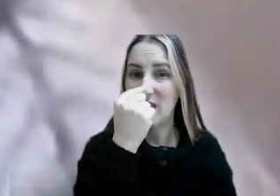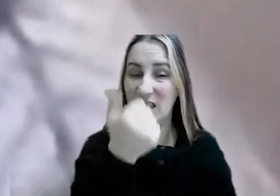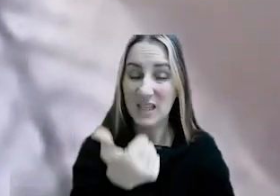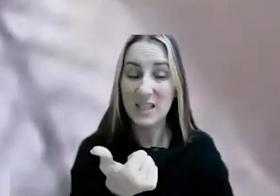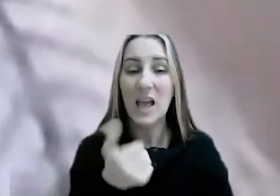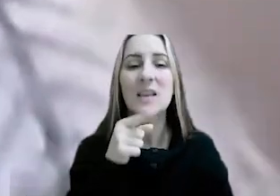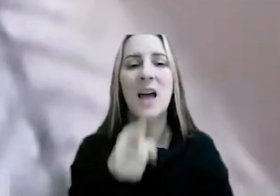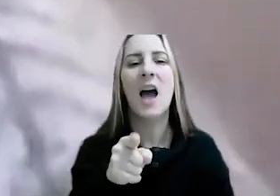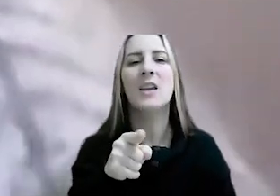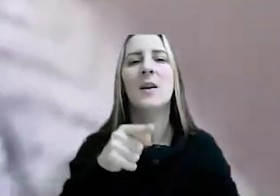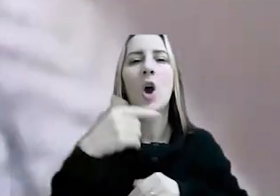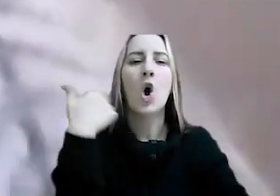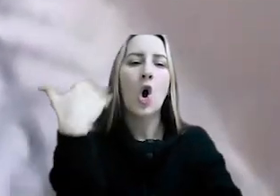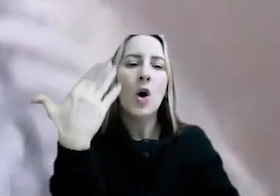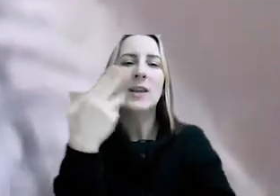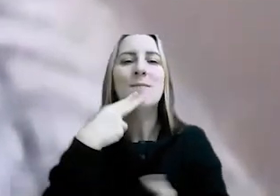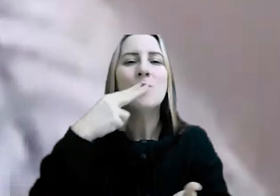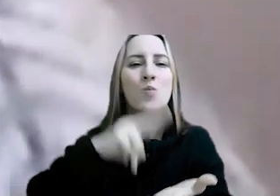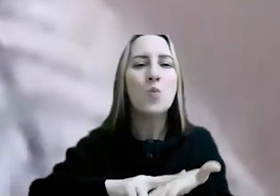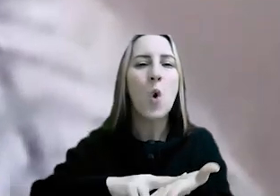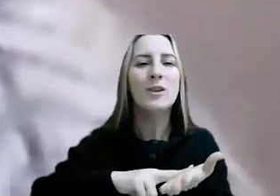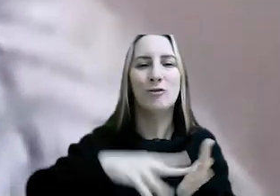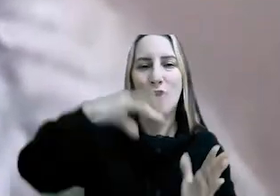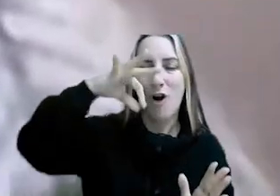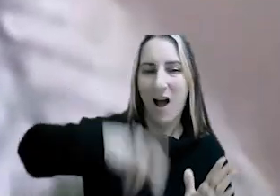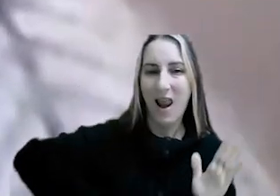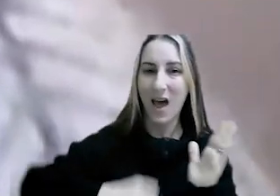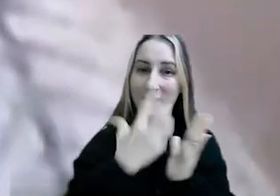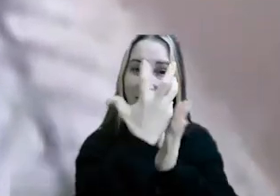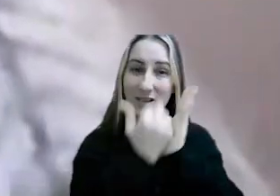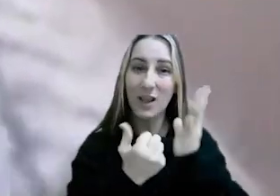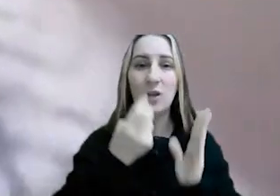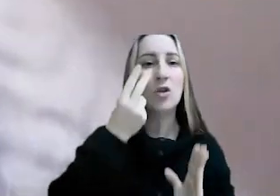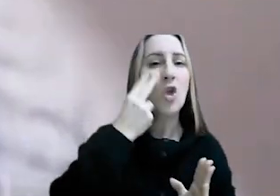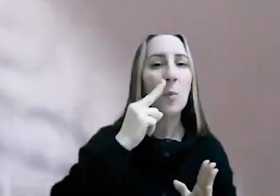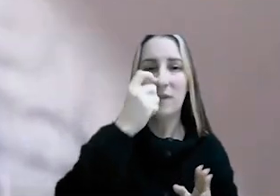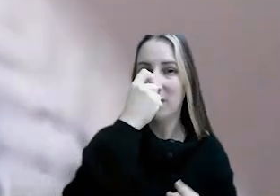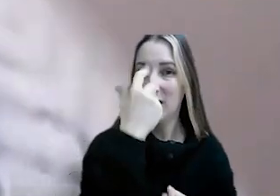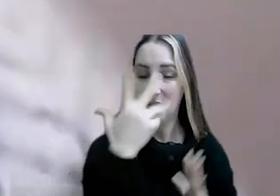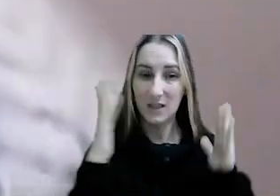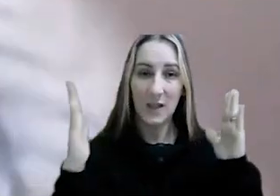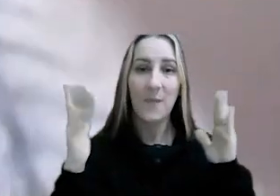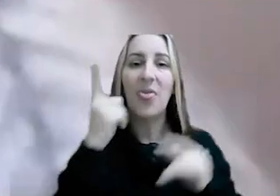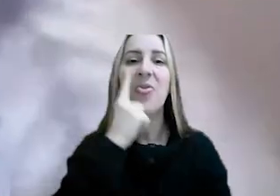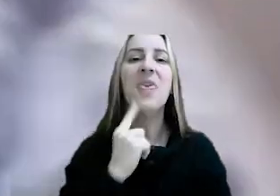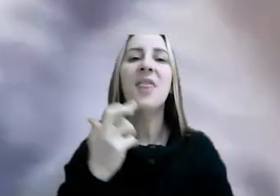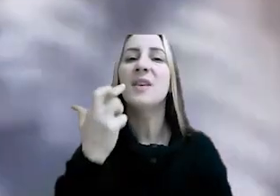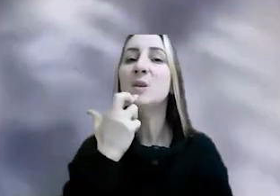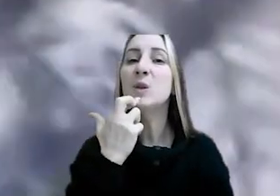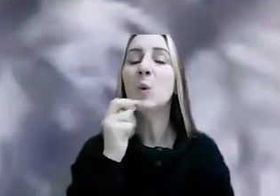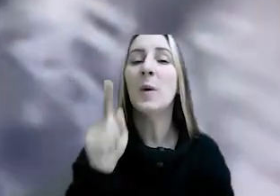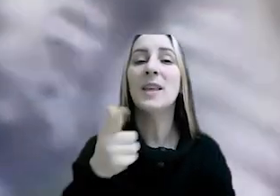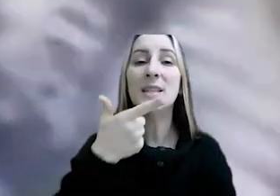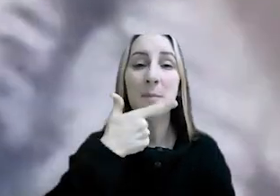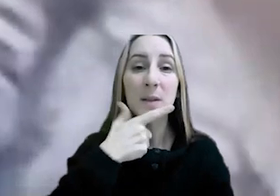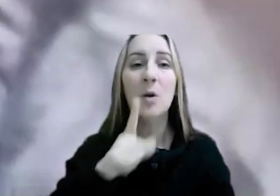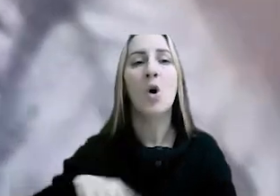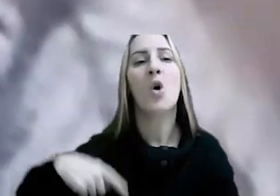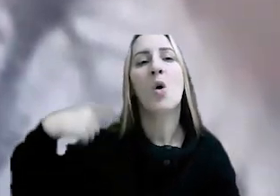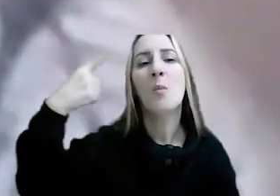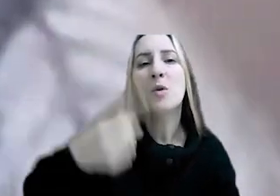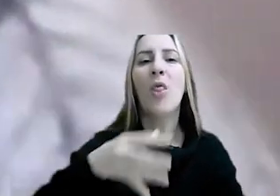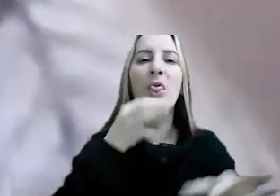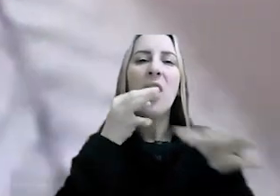haciendo una jornada de impuestos a las ganancias, periodo 2023. Y el día 19 del 9 tenemos la próxima jornada de